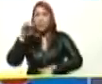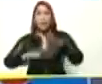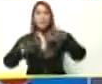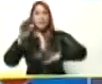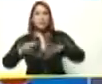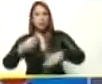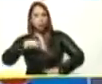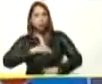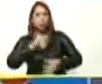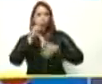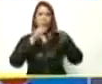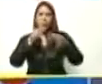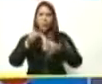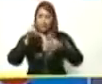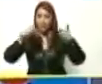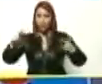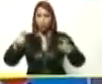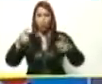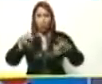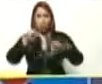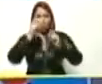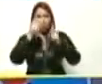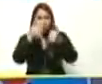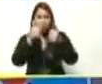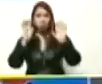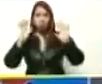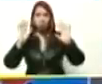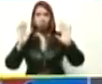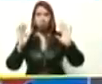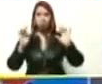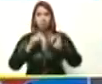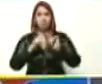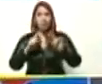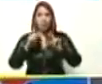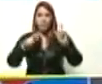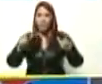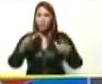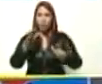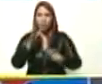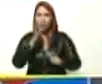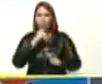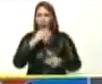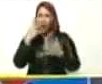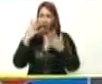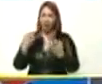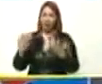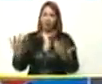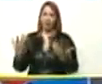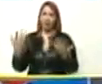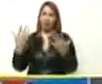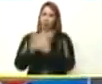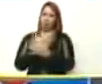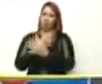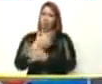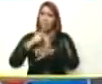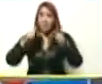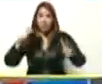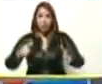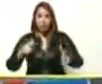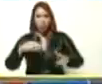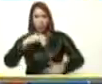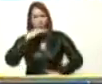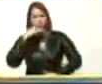de que uno lo explica, hay gente que lo entiende, pero hay gente, que no lo entiende, y hay gente, que se